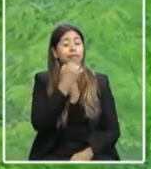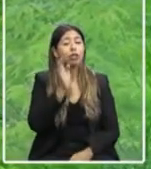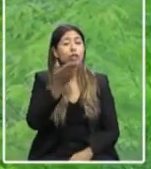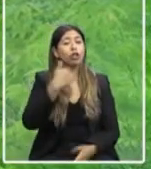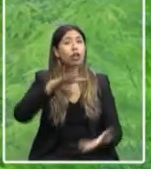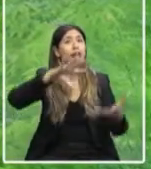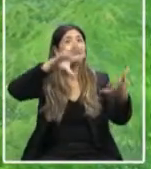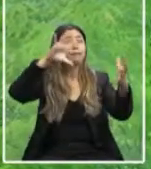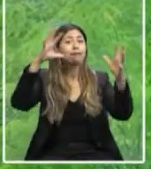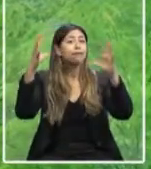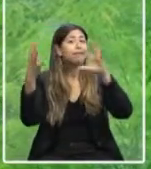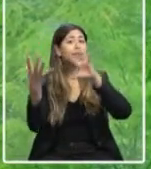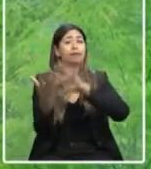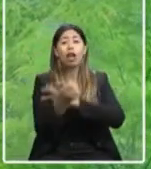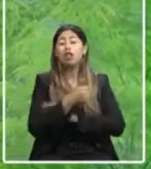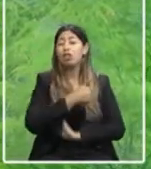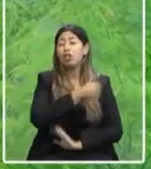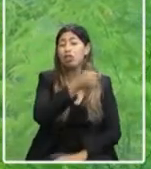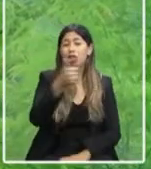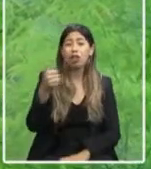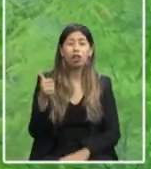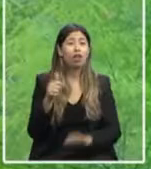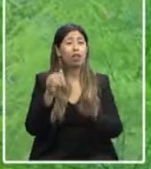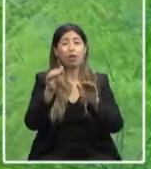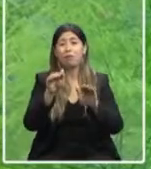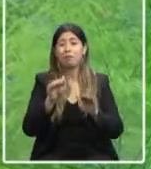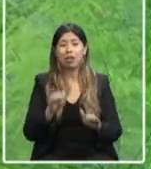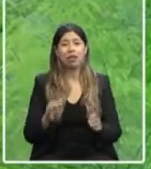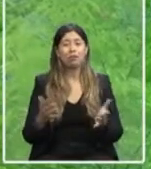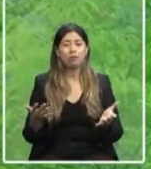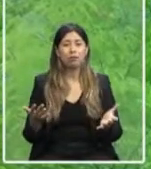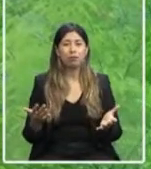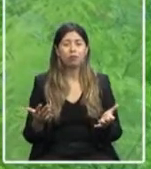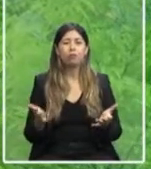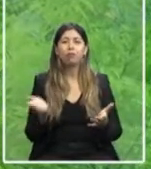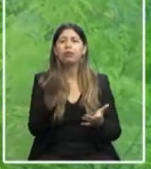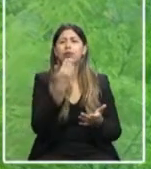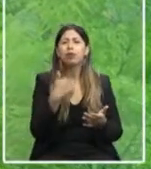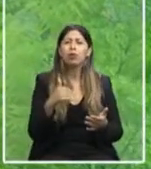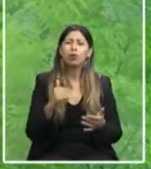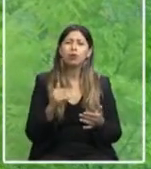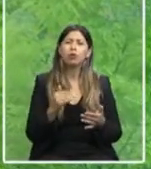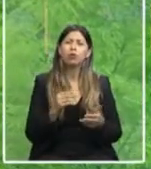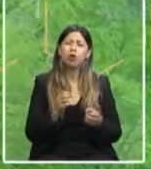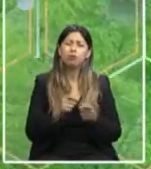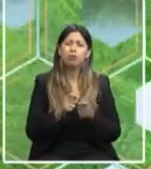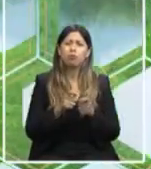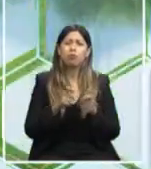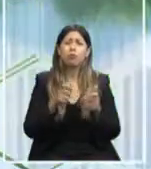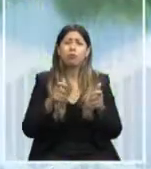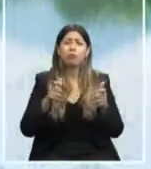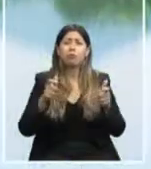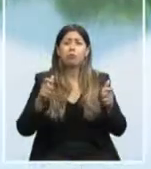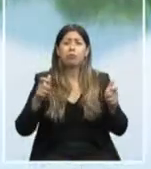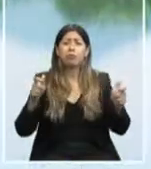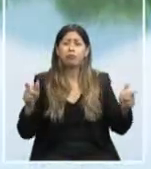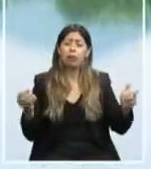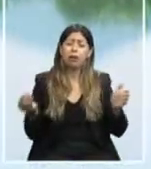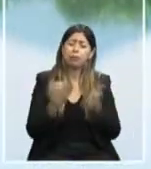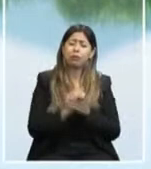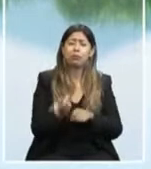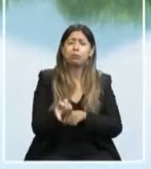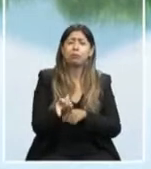global. Absolutamente todos estamos en el mismo barco. Y por más que nosotros aumentemos o